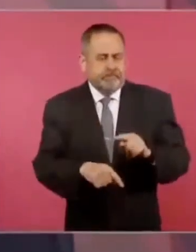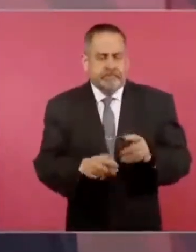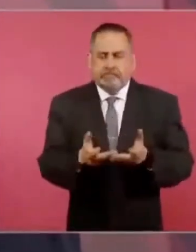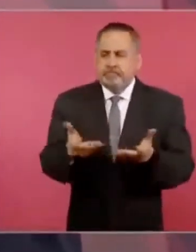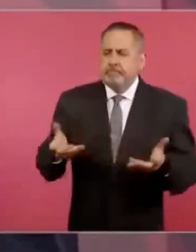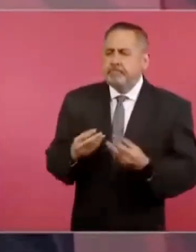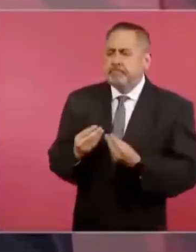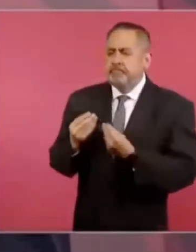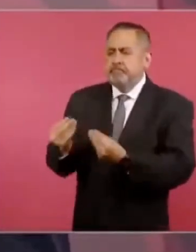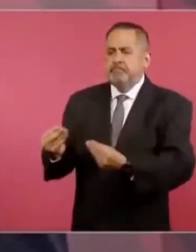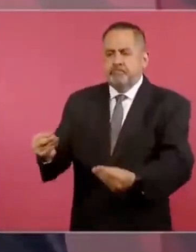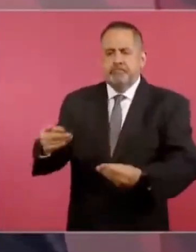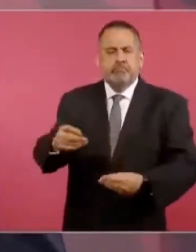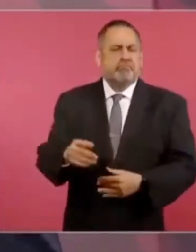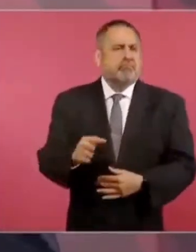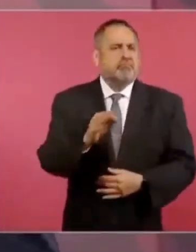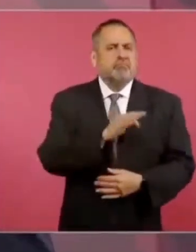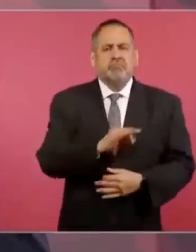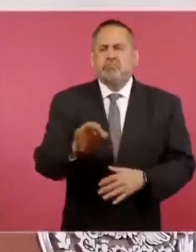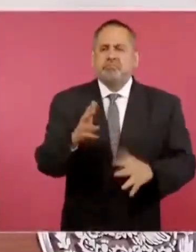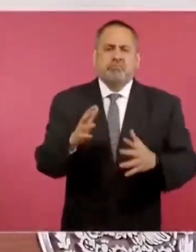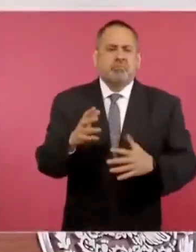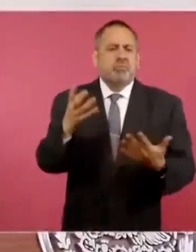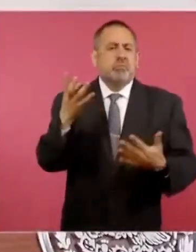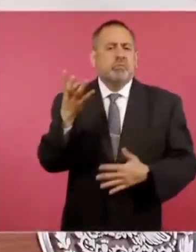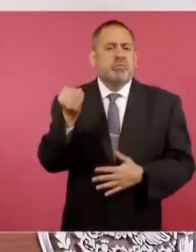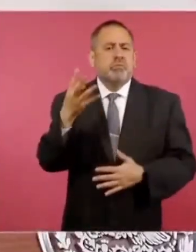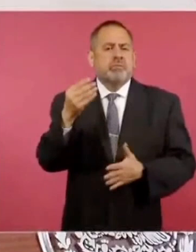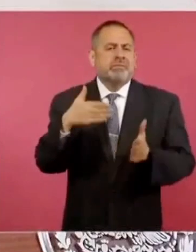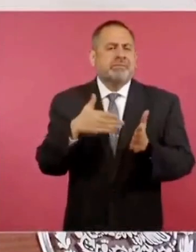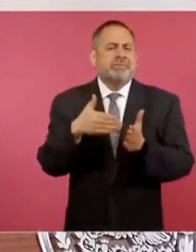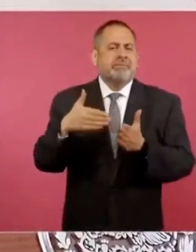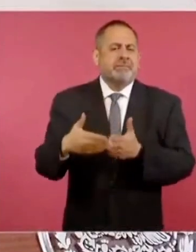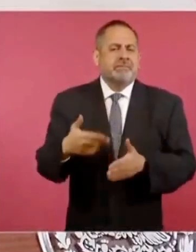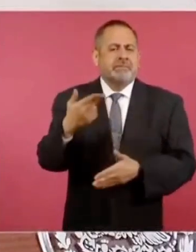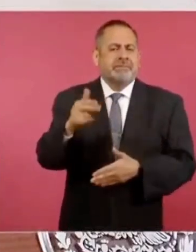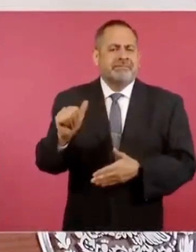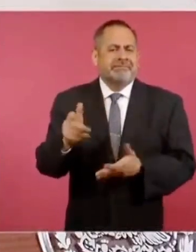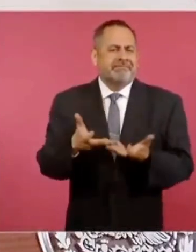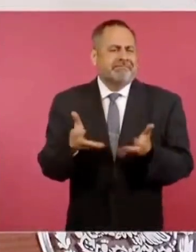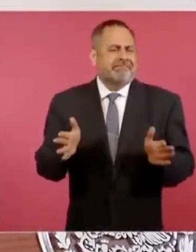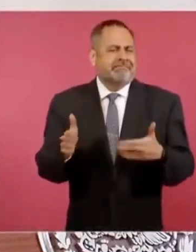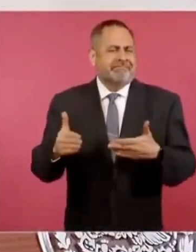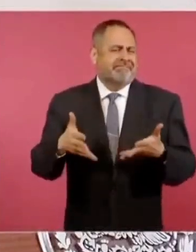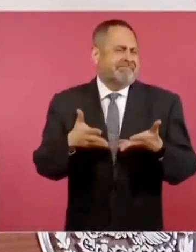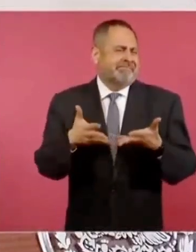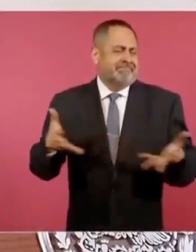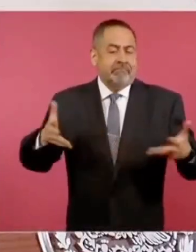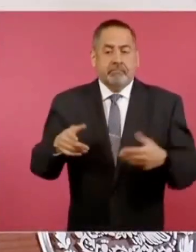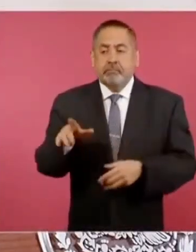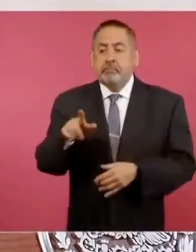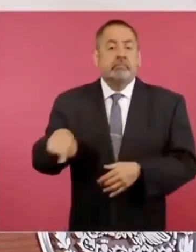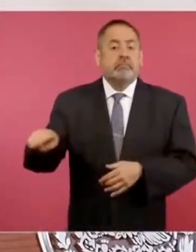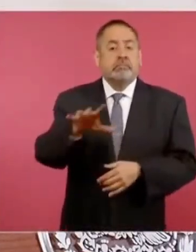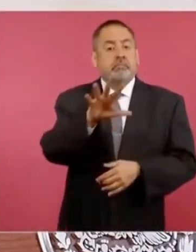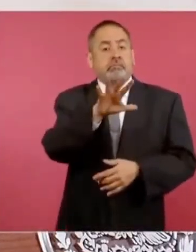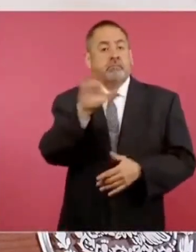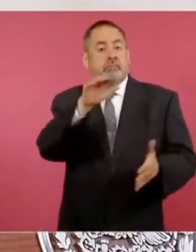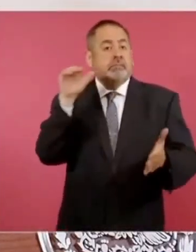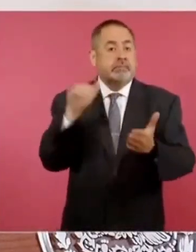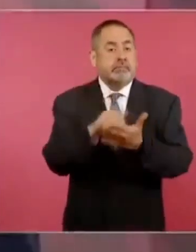por cerca de 9 millones de hectáreas para 500,000